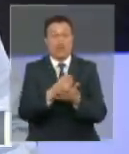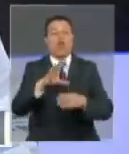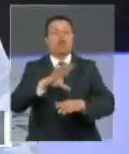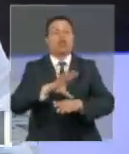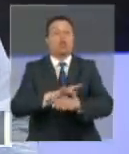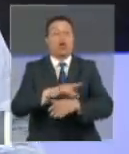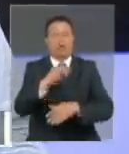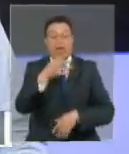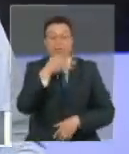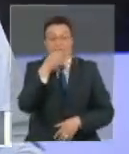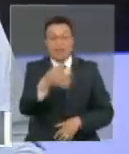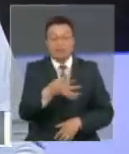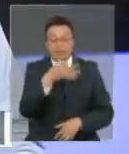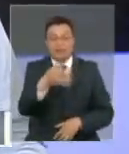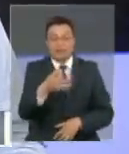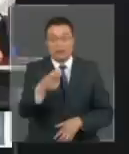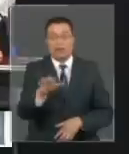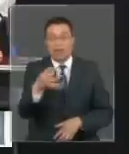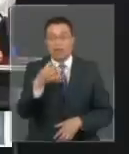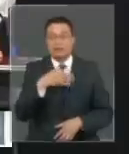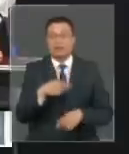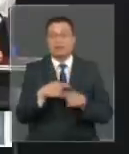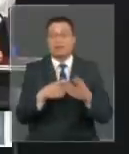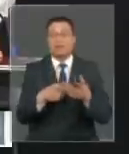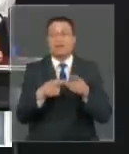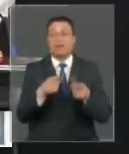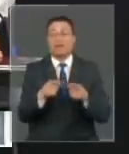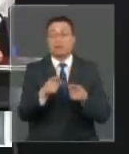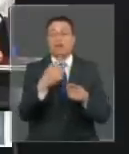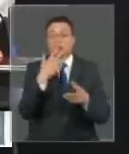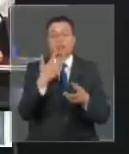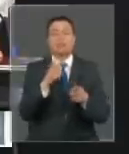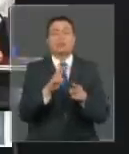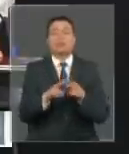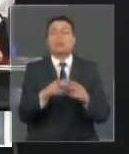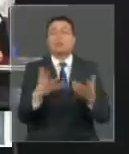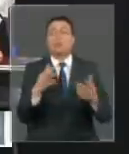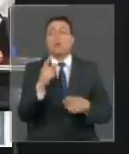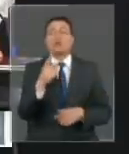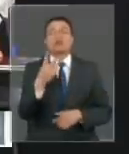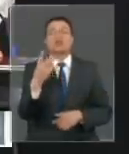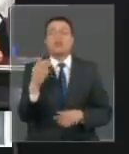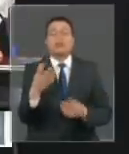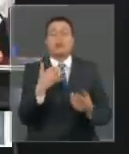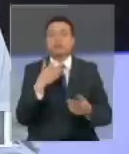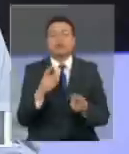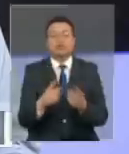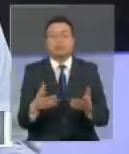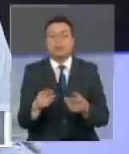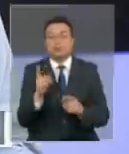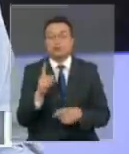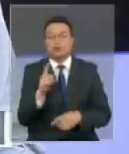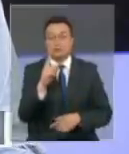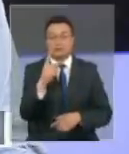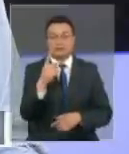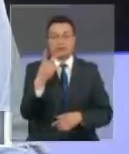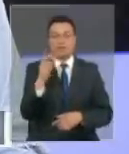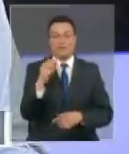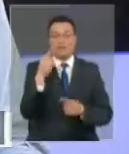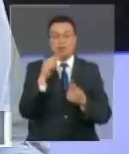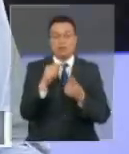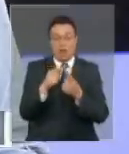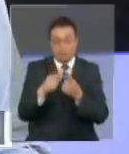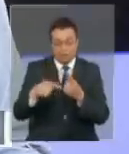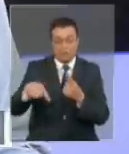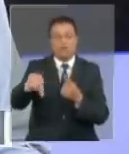doctores dicen. Me queda una duda, si esa fuera la solución, Marcelo, si esa fuera pero la solución. Pero ese no es el punto. ¿Por qué copiaron los 120 entonces? No, porque los 120 están dando una